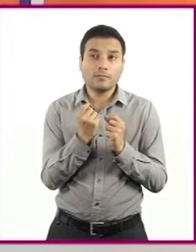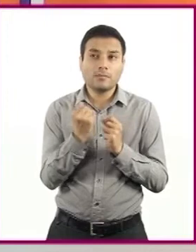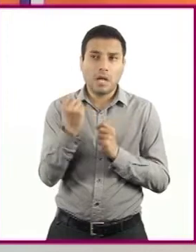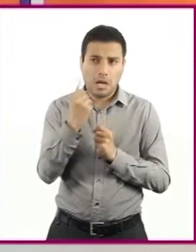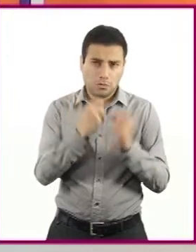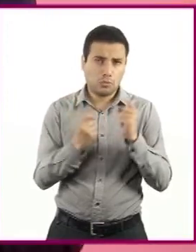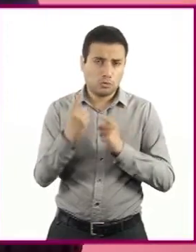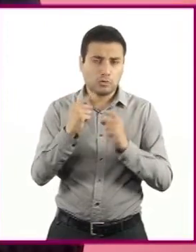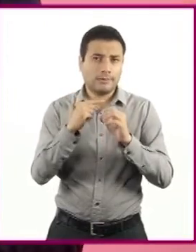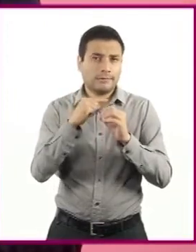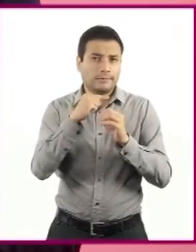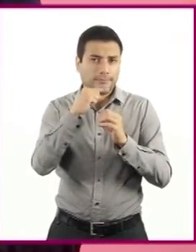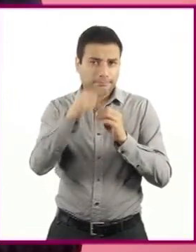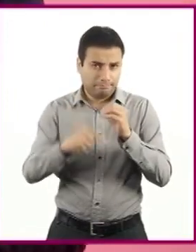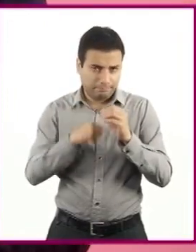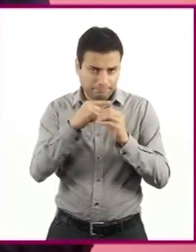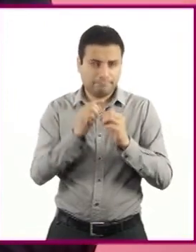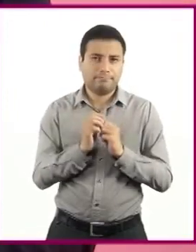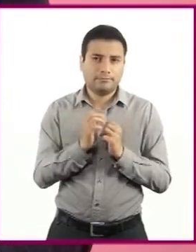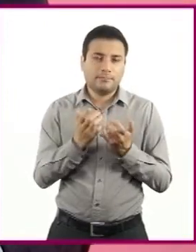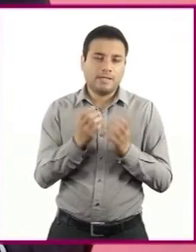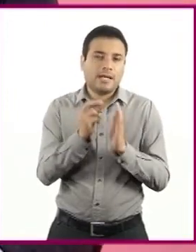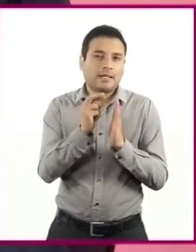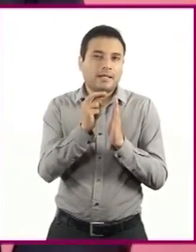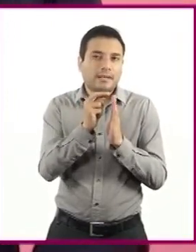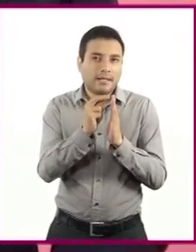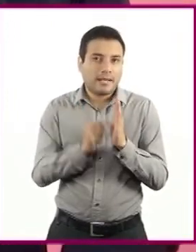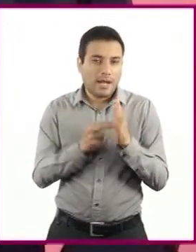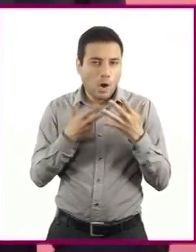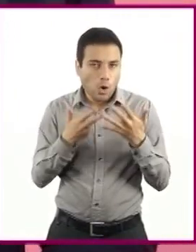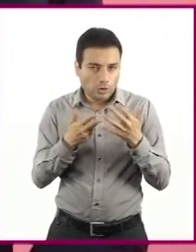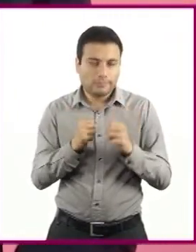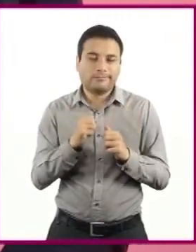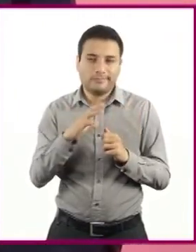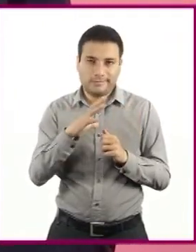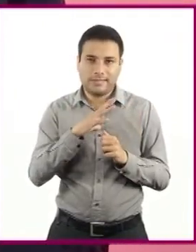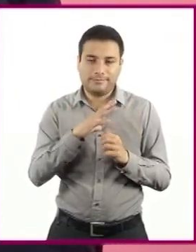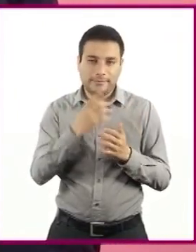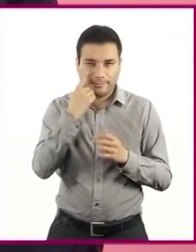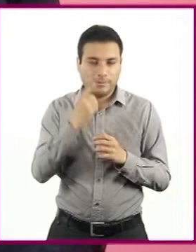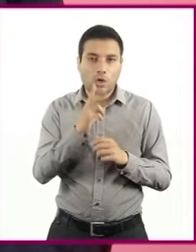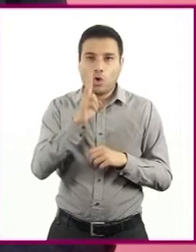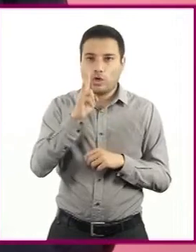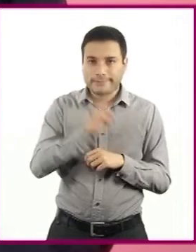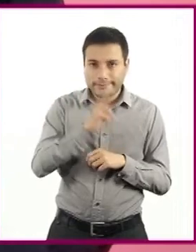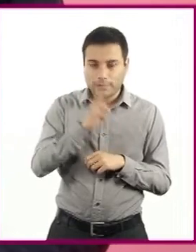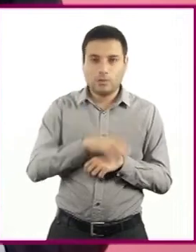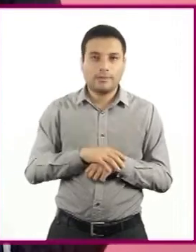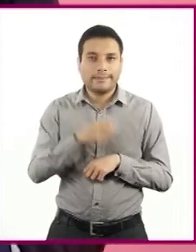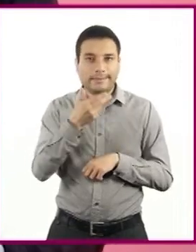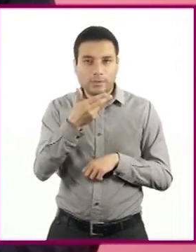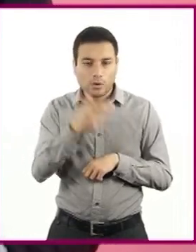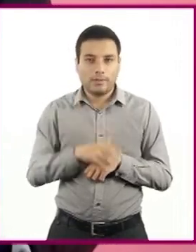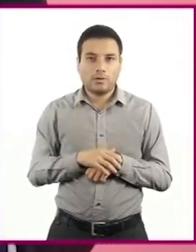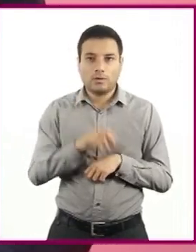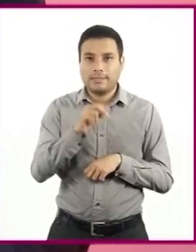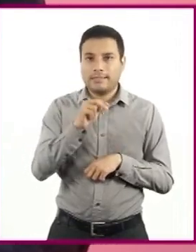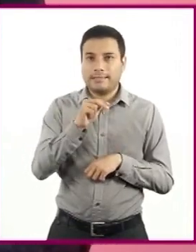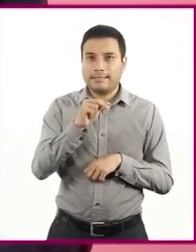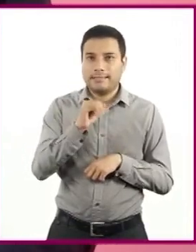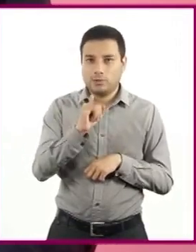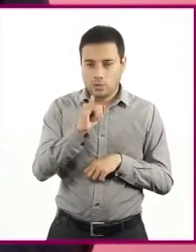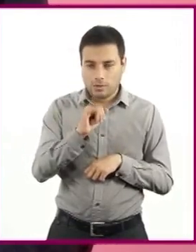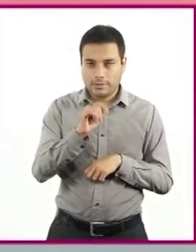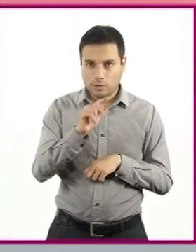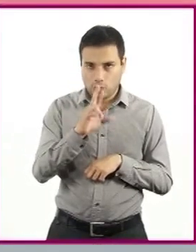como toda regla, tiene excepciones. Quedan excluidos el oxígeno, hidrógeno, nitrógeno, el